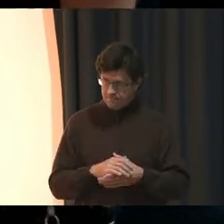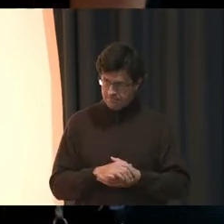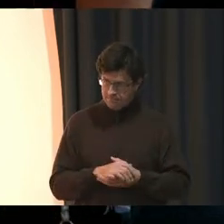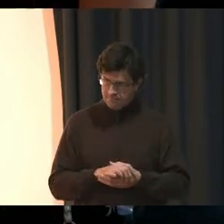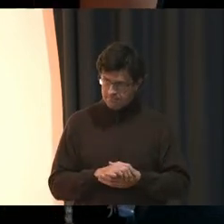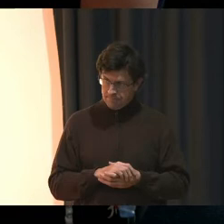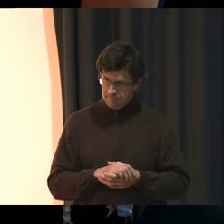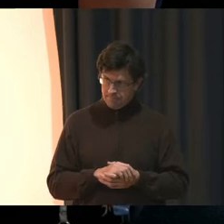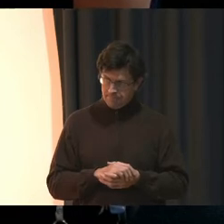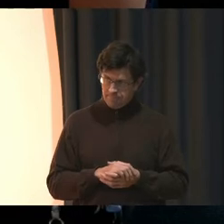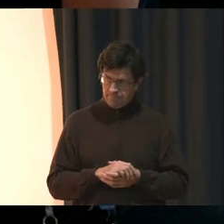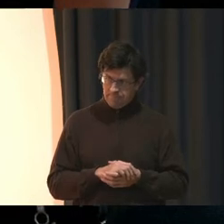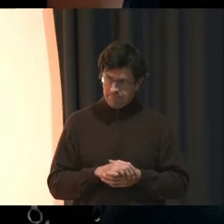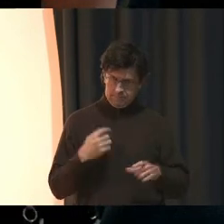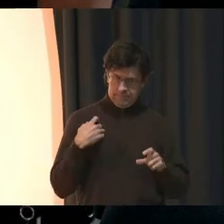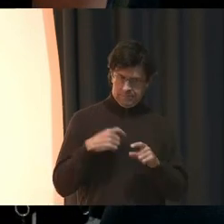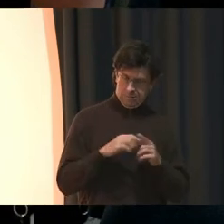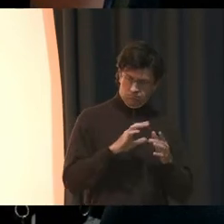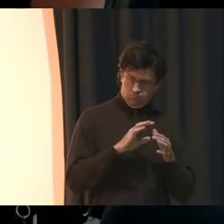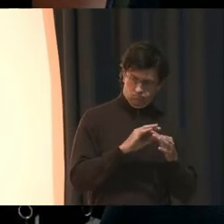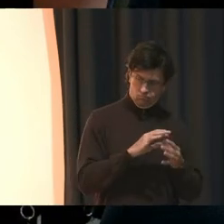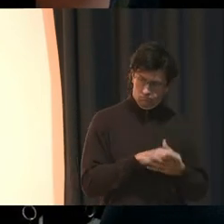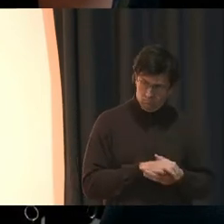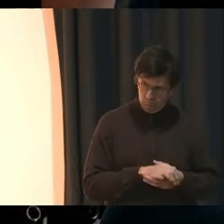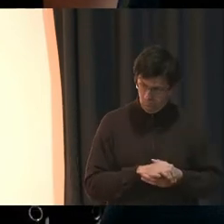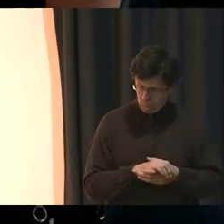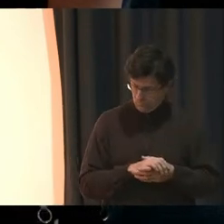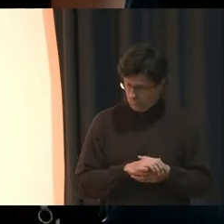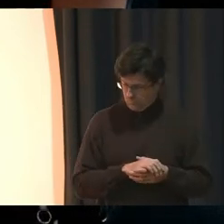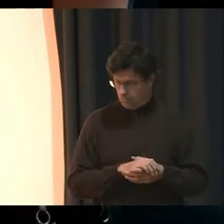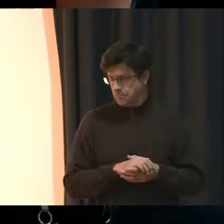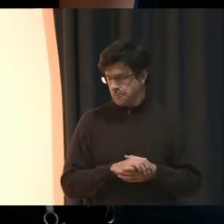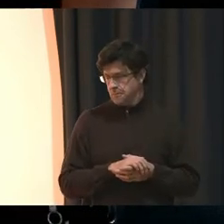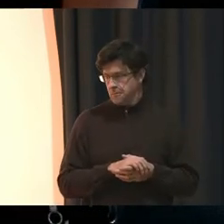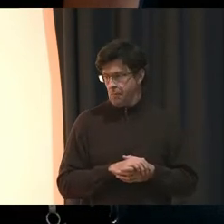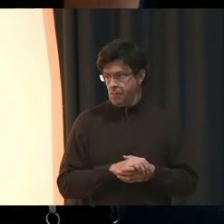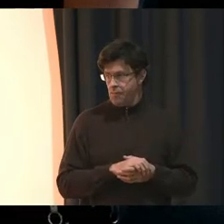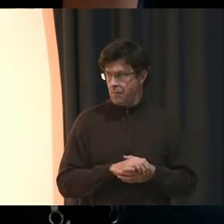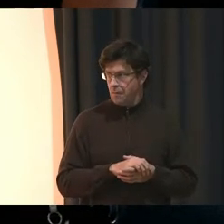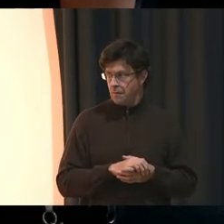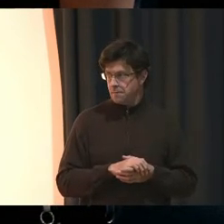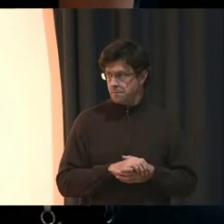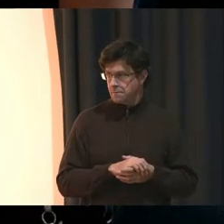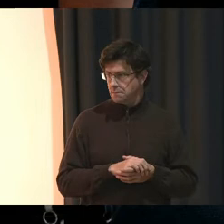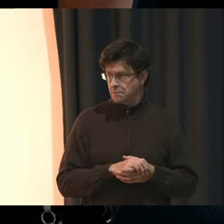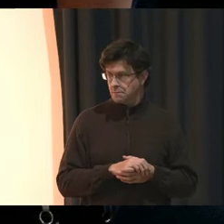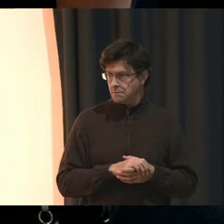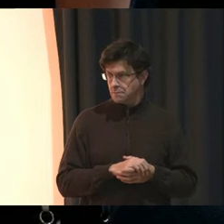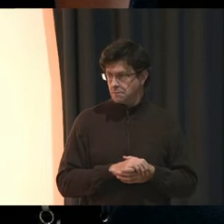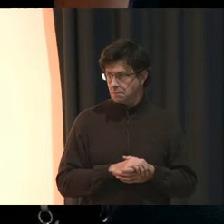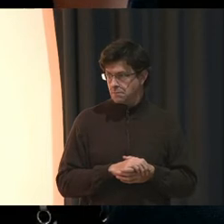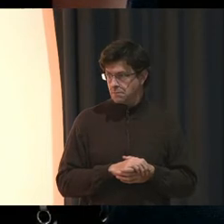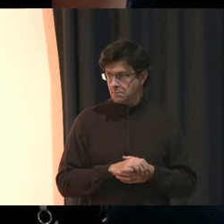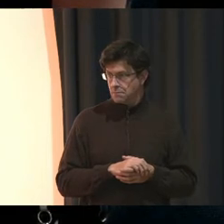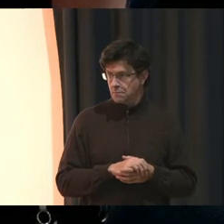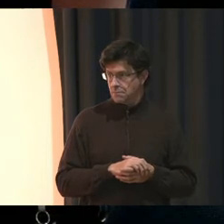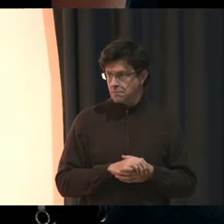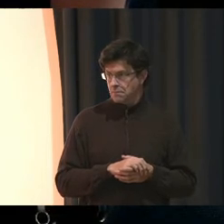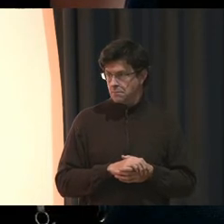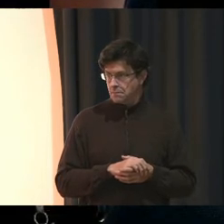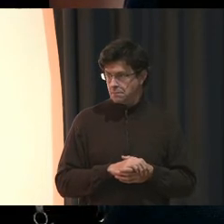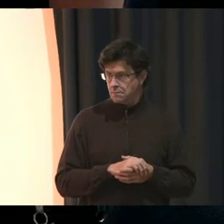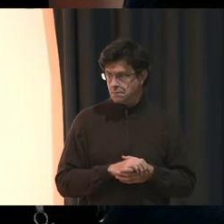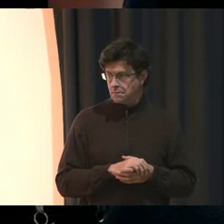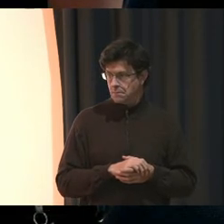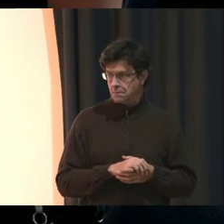también yo he mirado que los niños que vienen a la escuela caminando tienen mucha dificultad para entrar